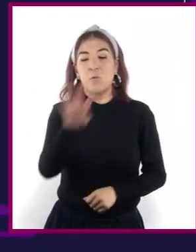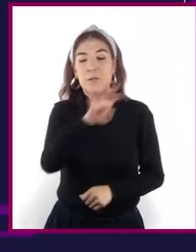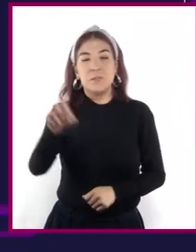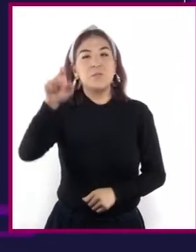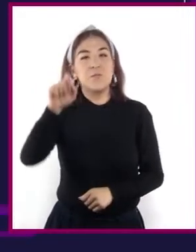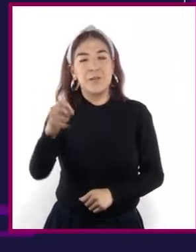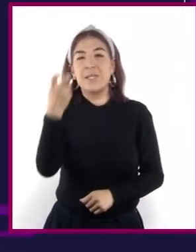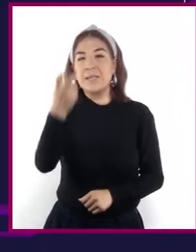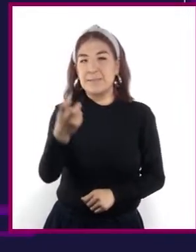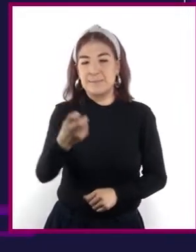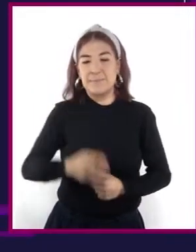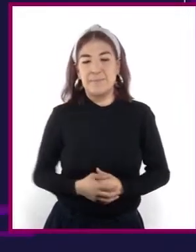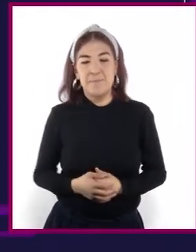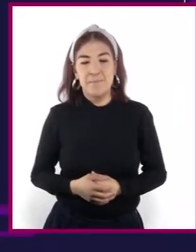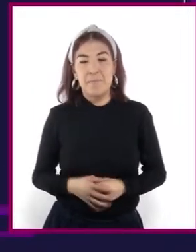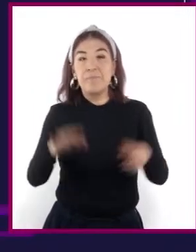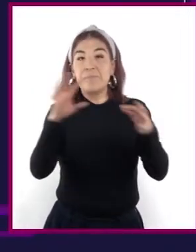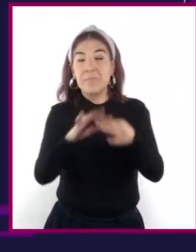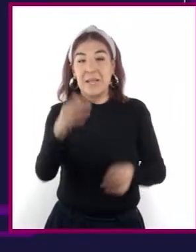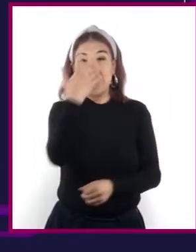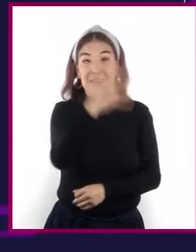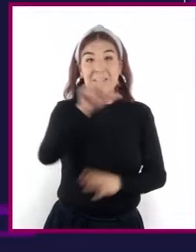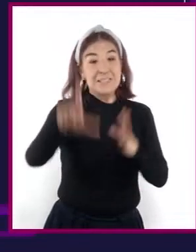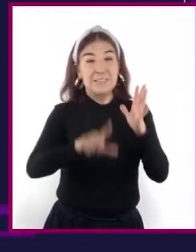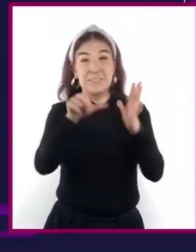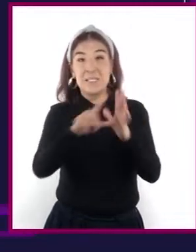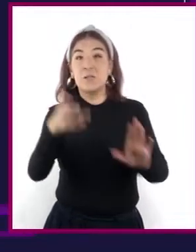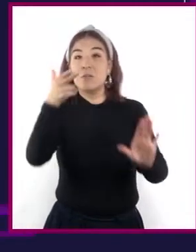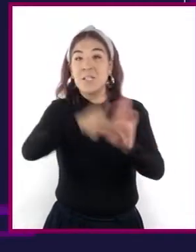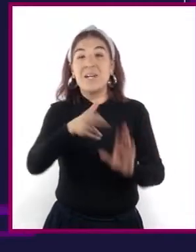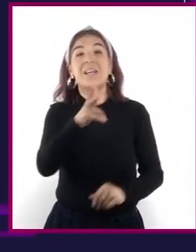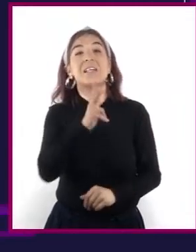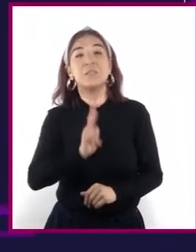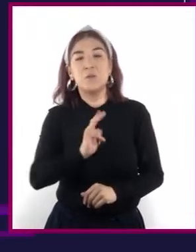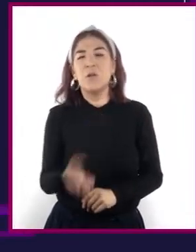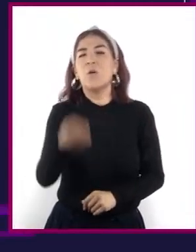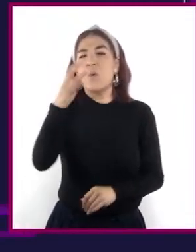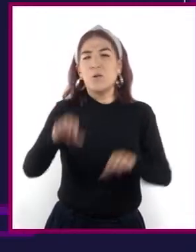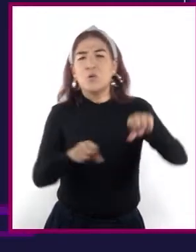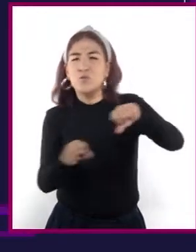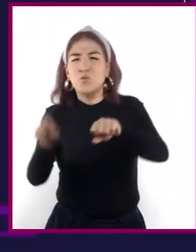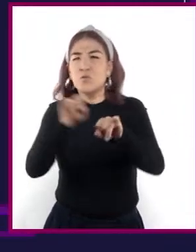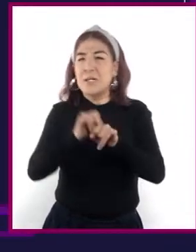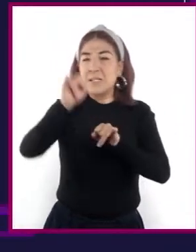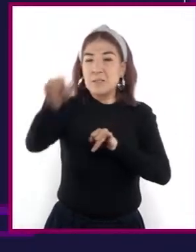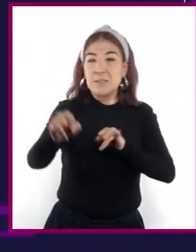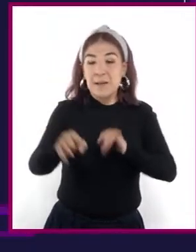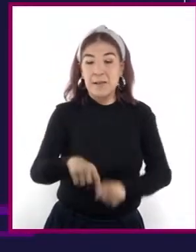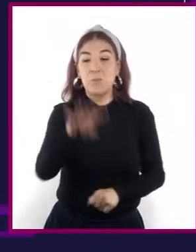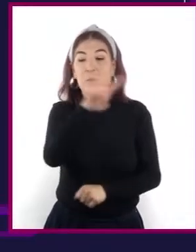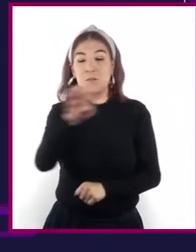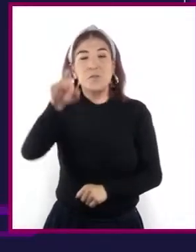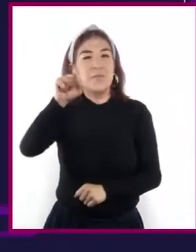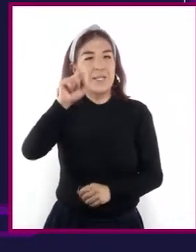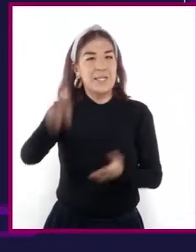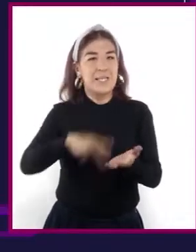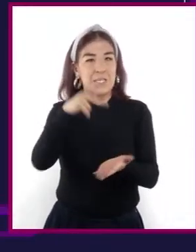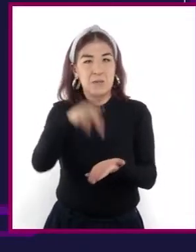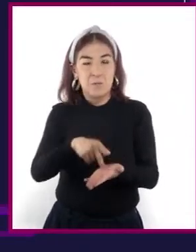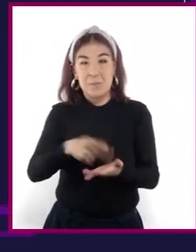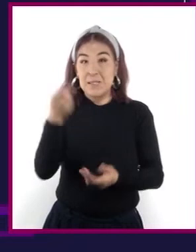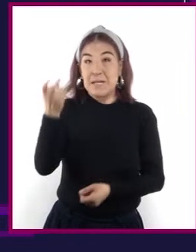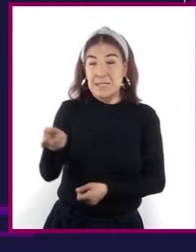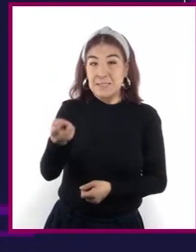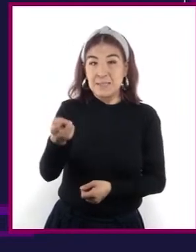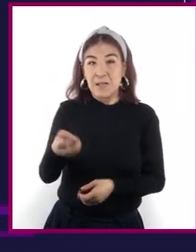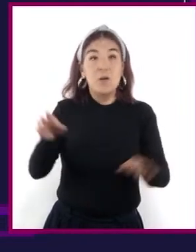lo que indica que con 10 litros de gasolina se espera recorrer 420 kilómetros. Esta